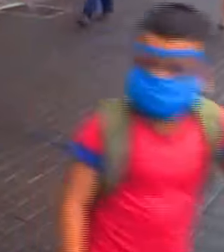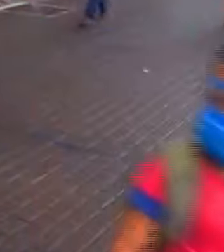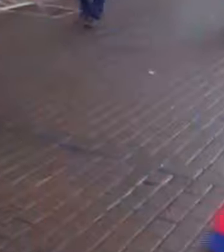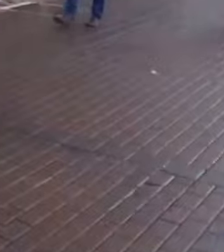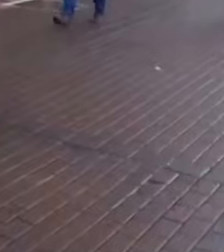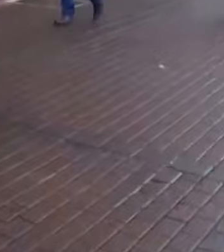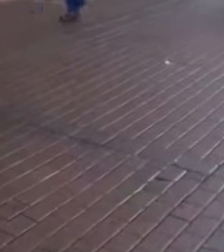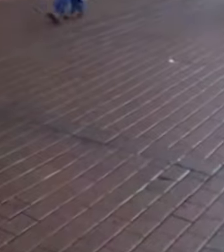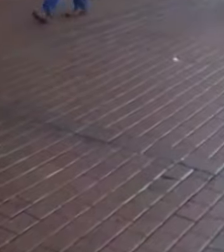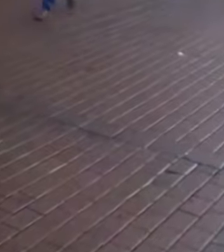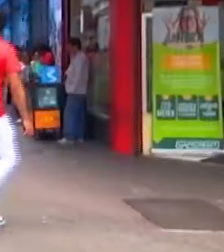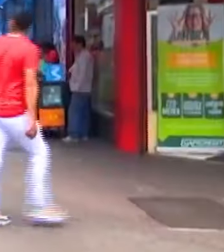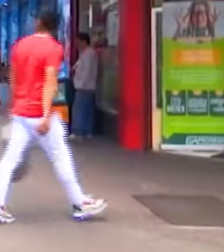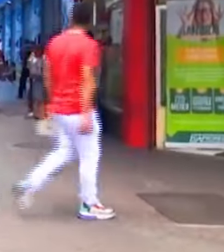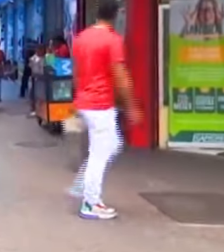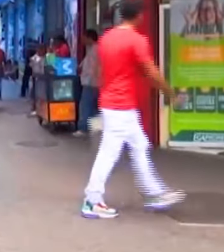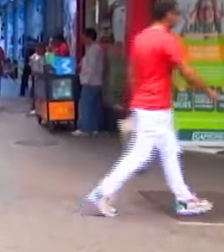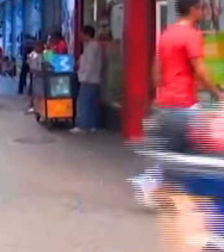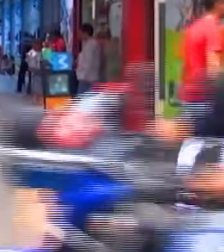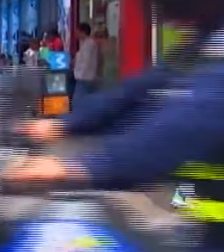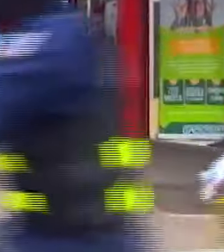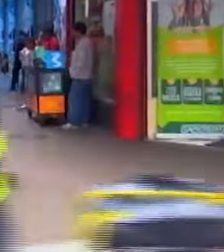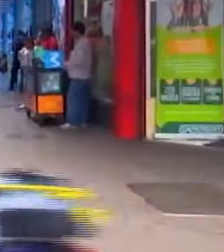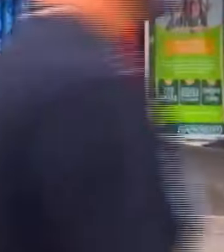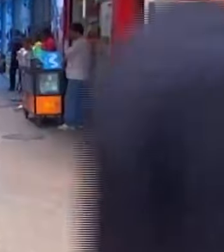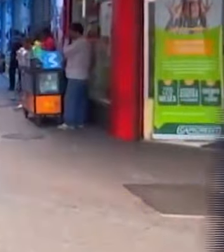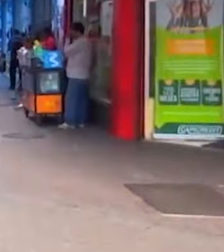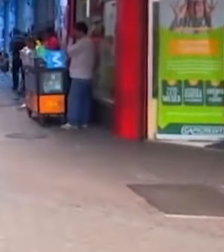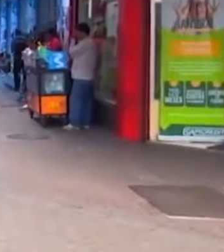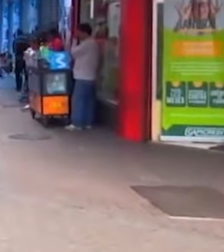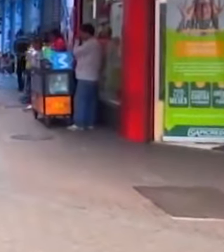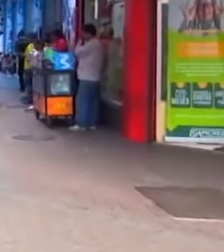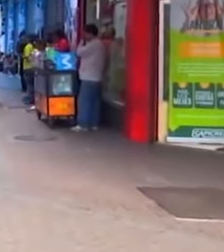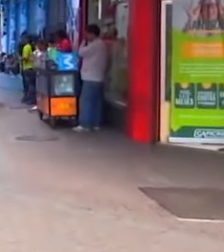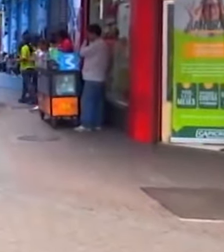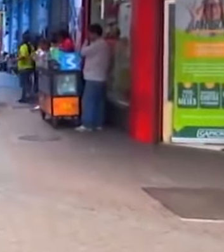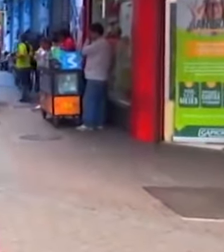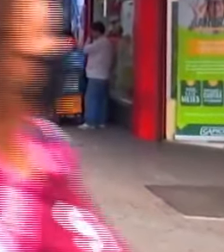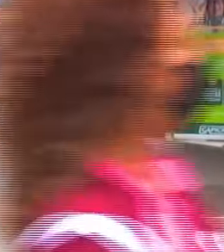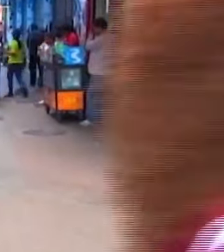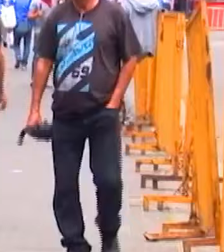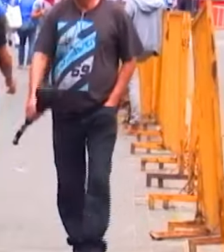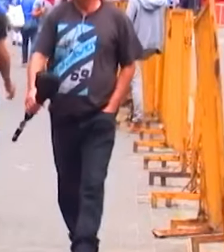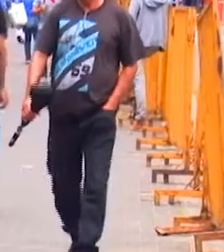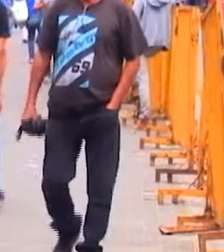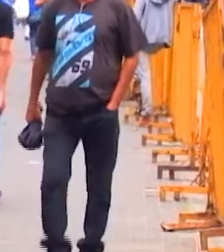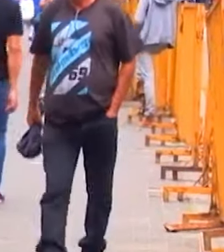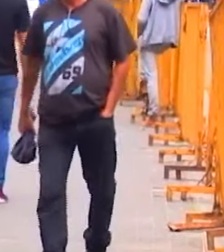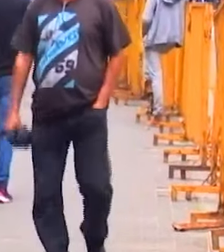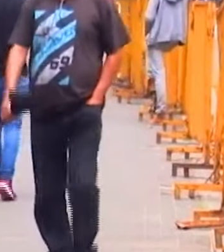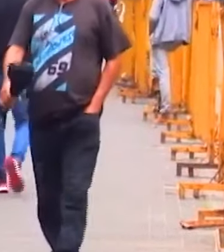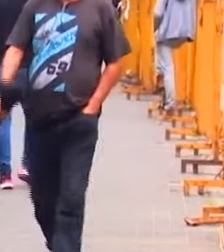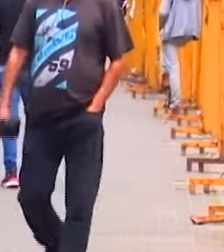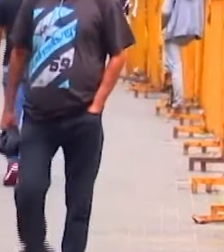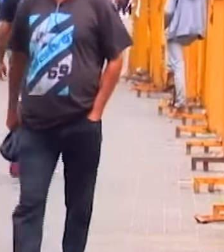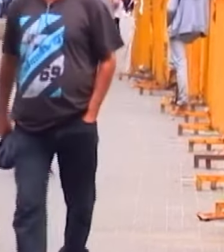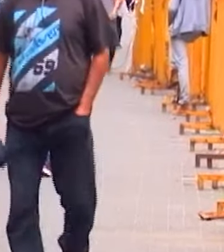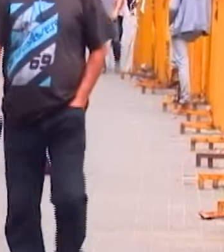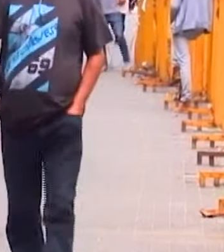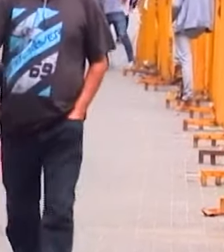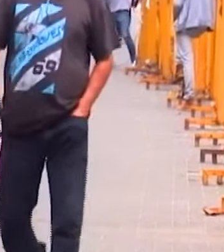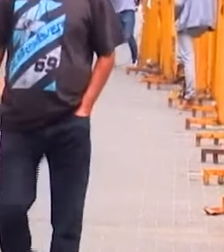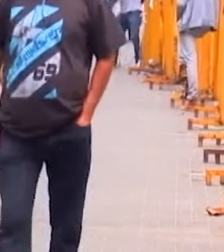Daniel Salas, dijo a la población que se debe evitar salir de casa, a menos que sea necesario, y para eso se debe